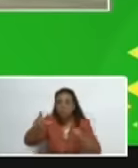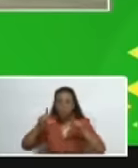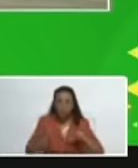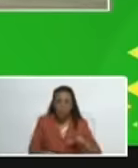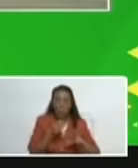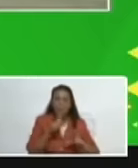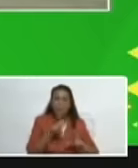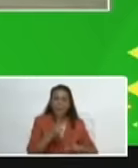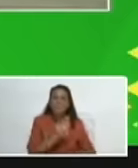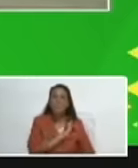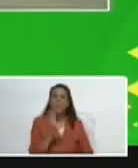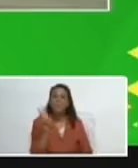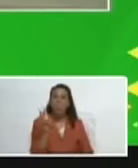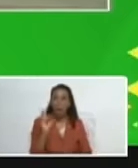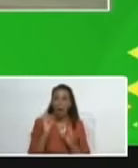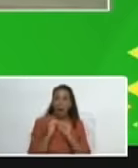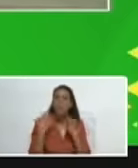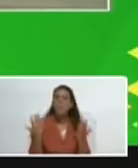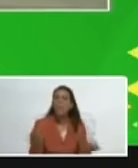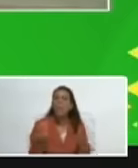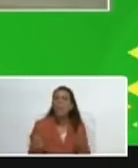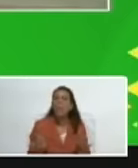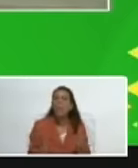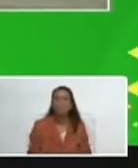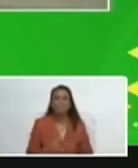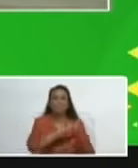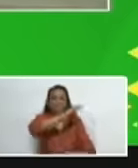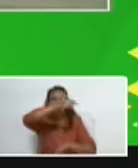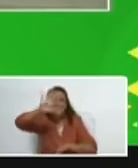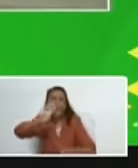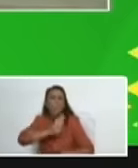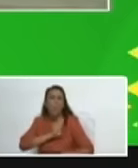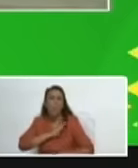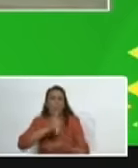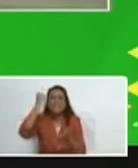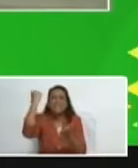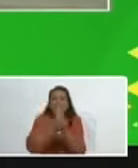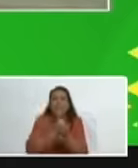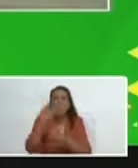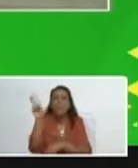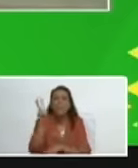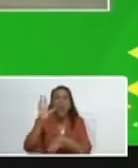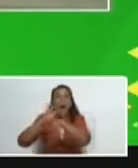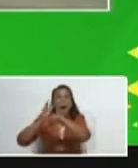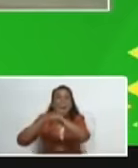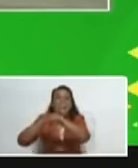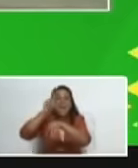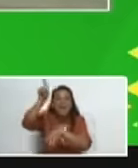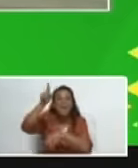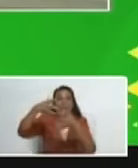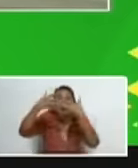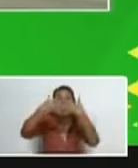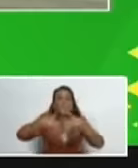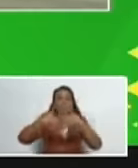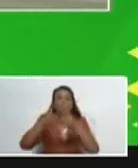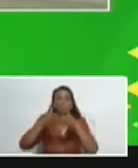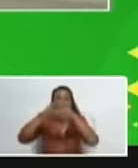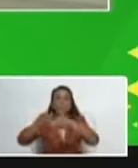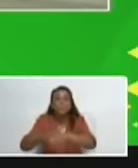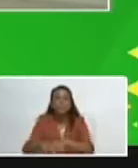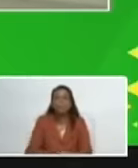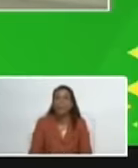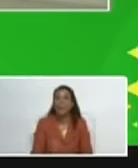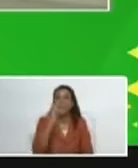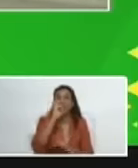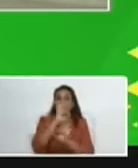medusa venezolana, para comérmela ya, del mar Caribe venezolano. Por eso le anuncio al sector pesquero, en